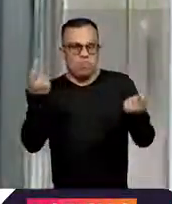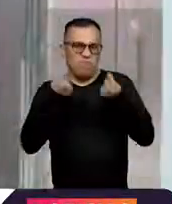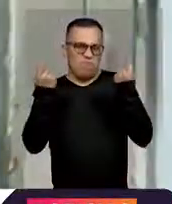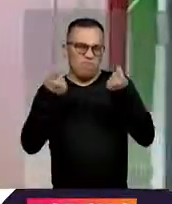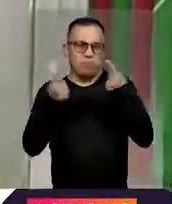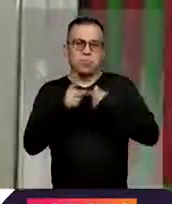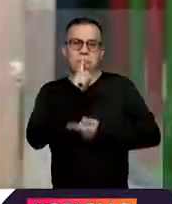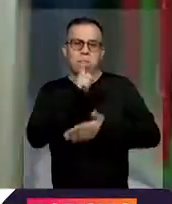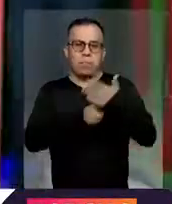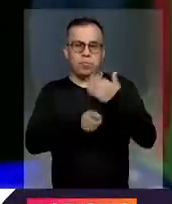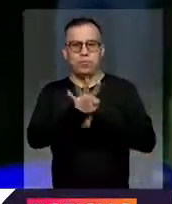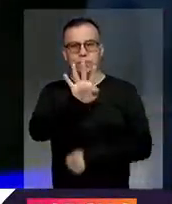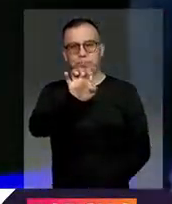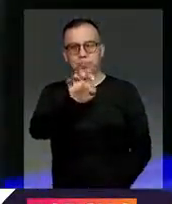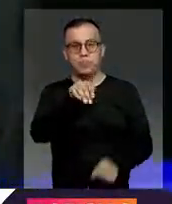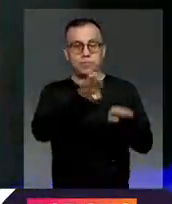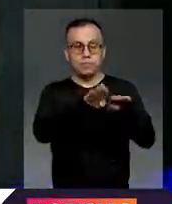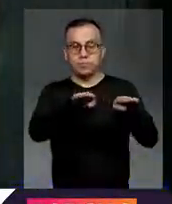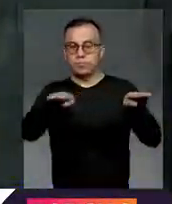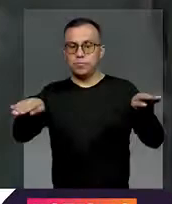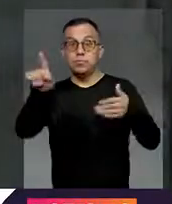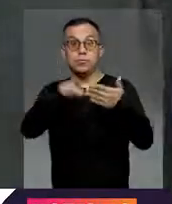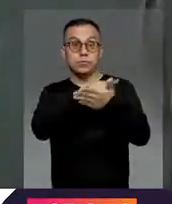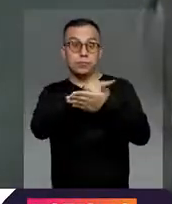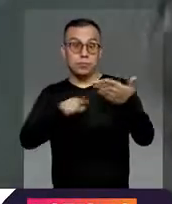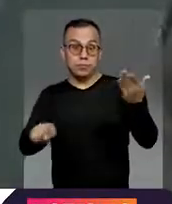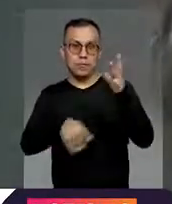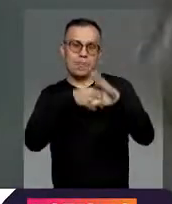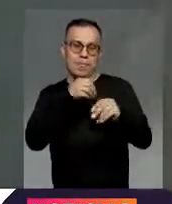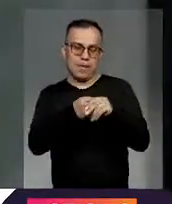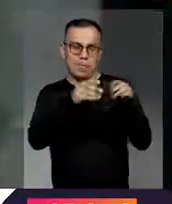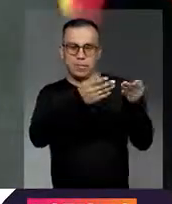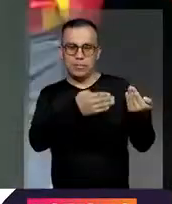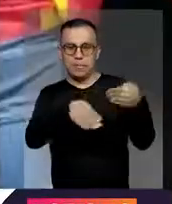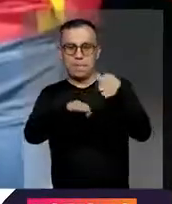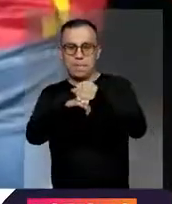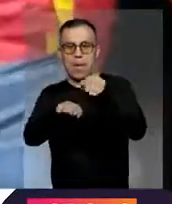9 comparendos por parqueo en zona prohibida y se inmovilizaron 2 vehículos.